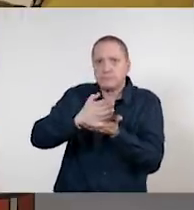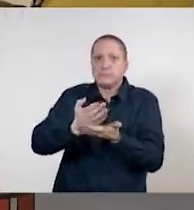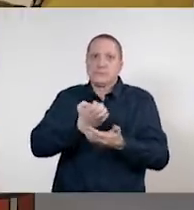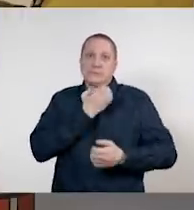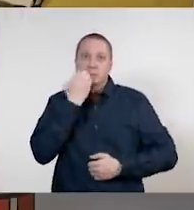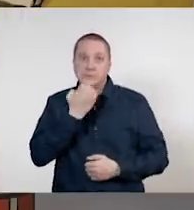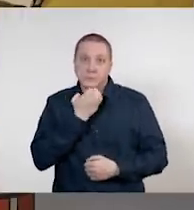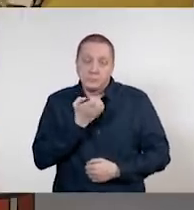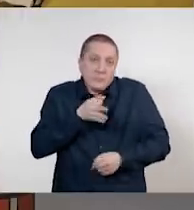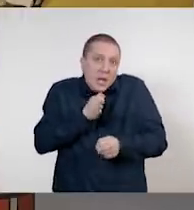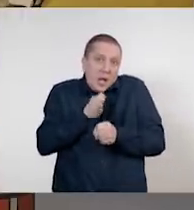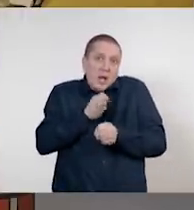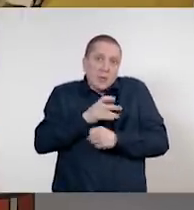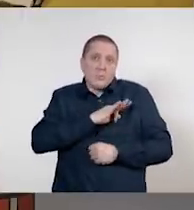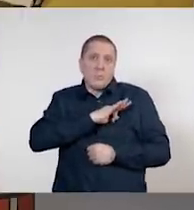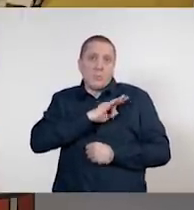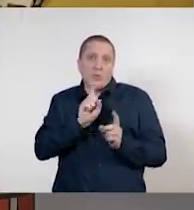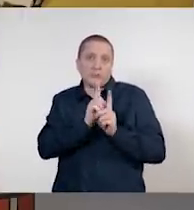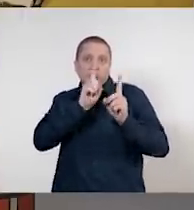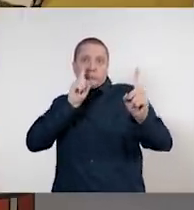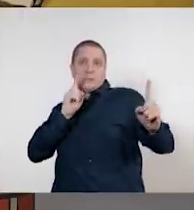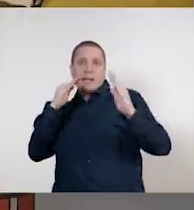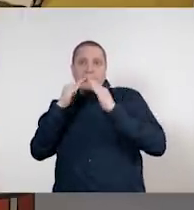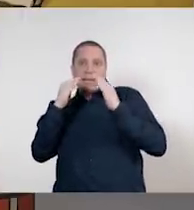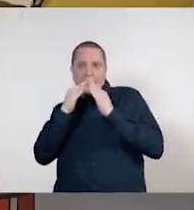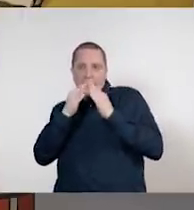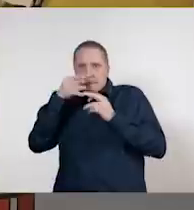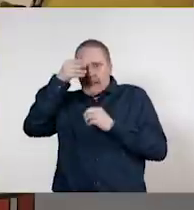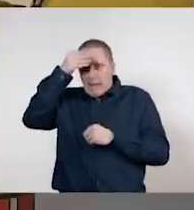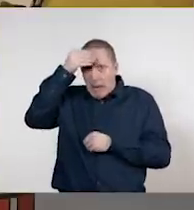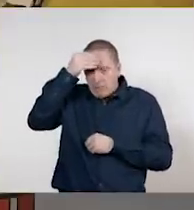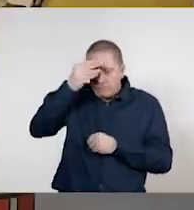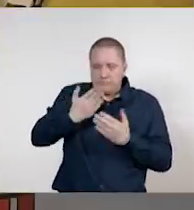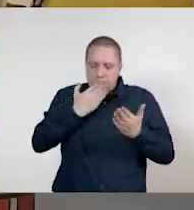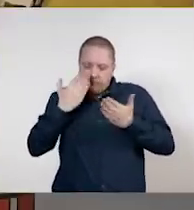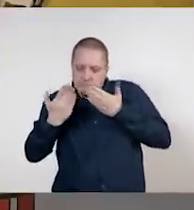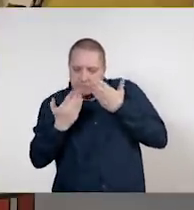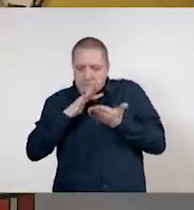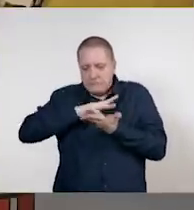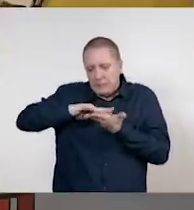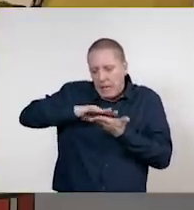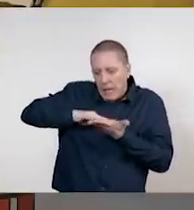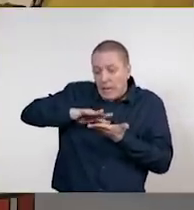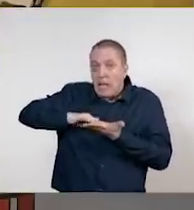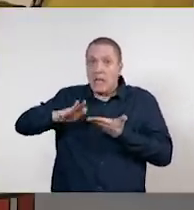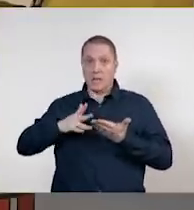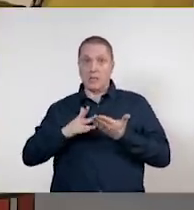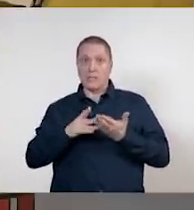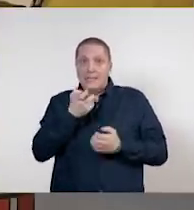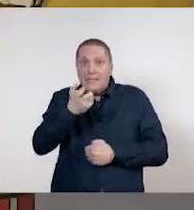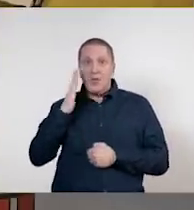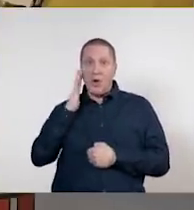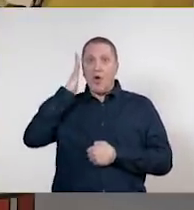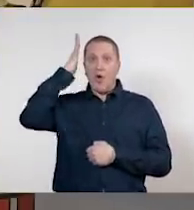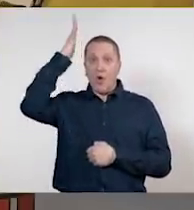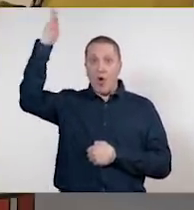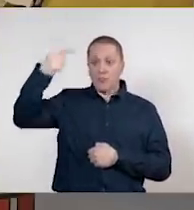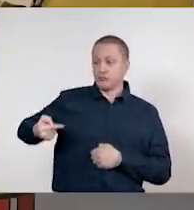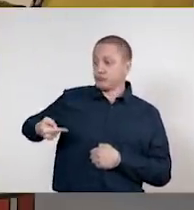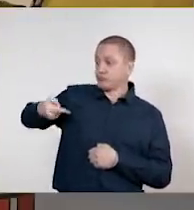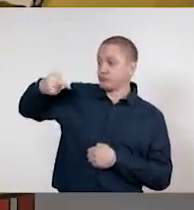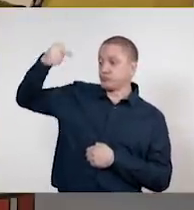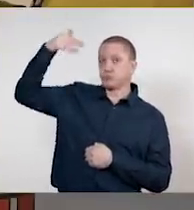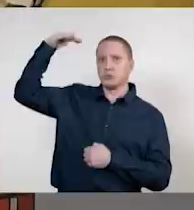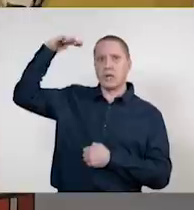ahorita, ver tus clases a distancia, aprender a escribir, a leer, a estudiar, y también para que en un futuro, cuando